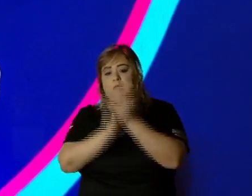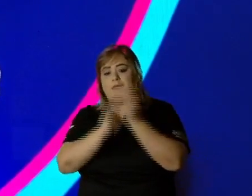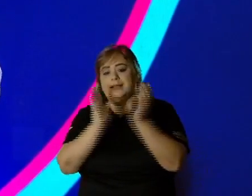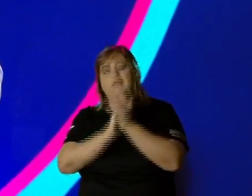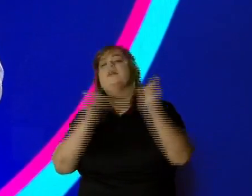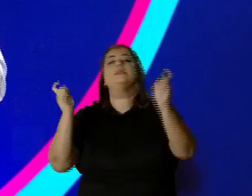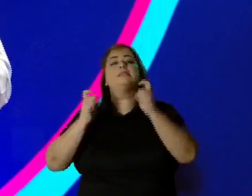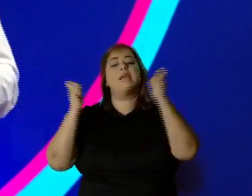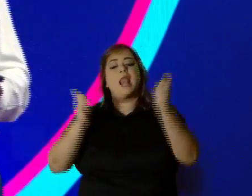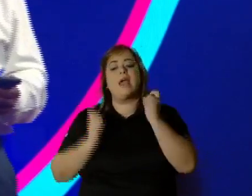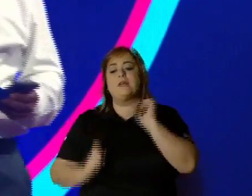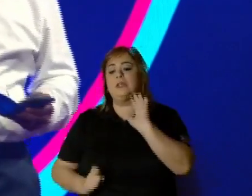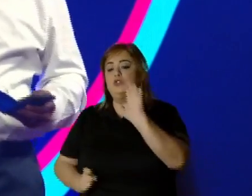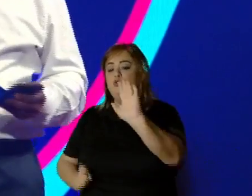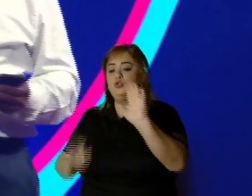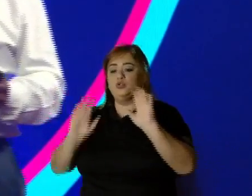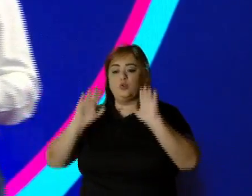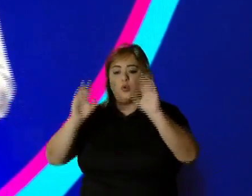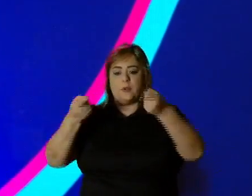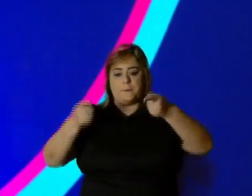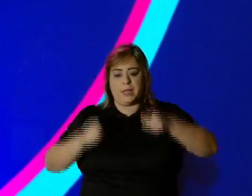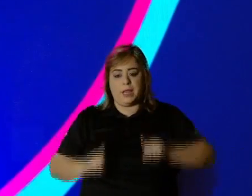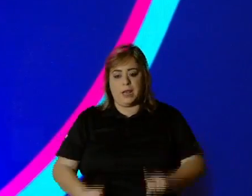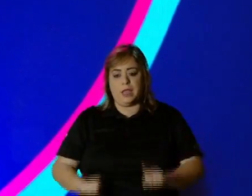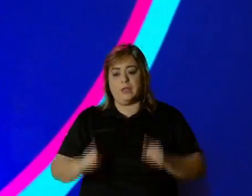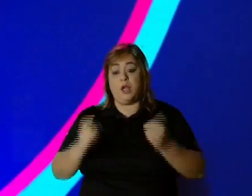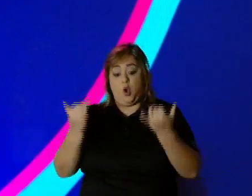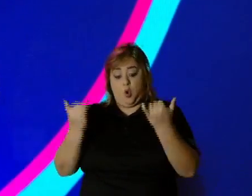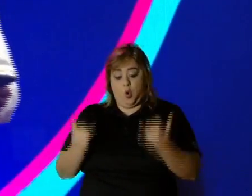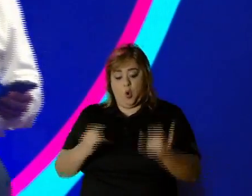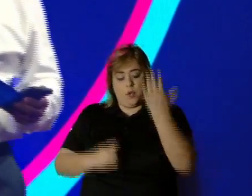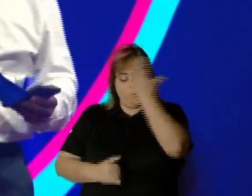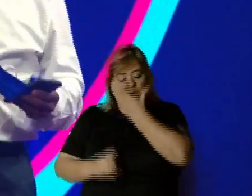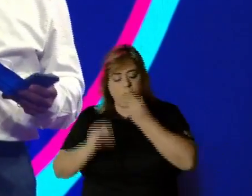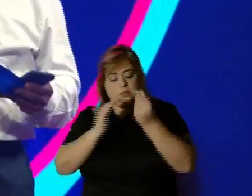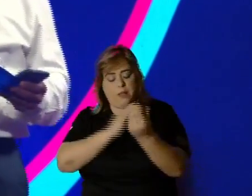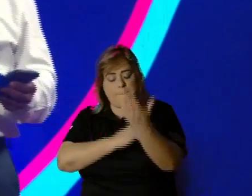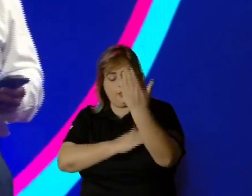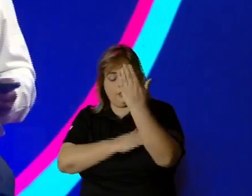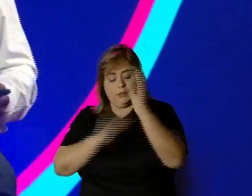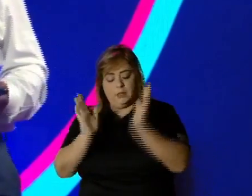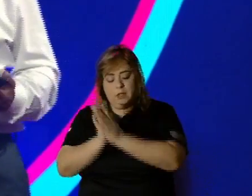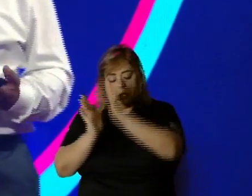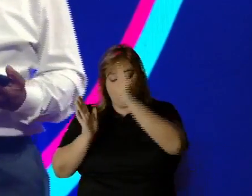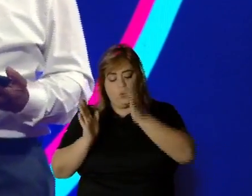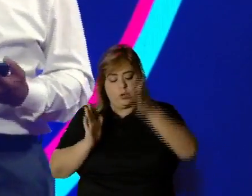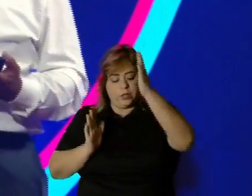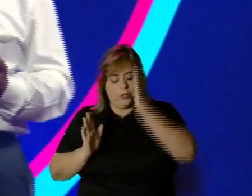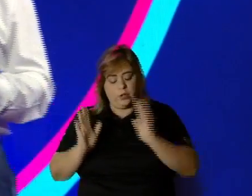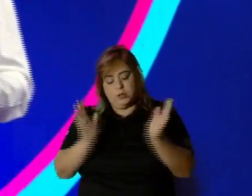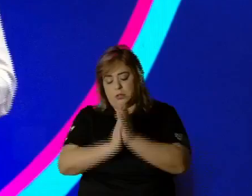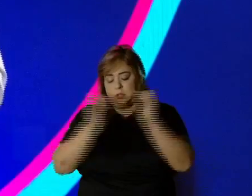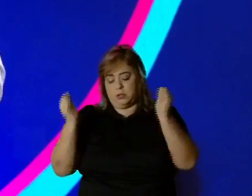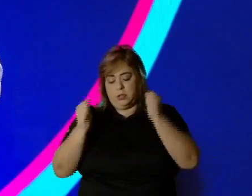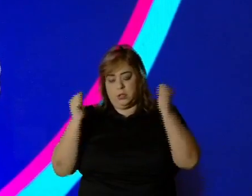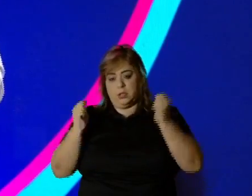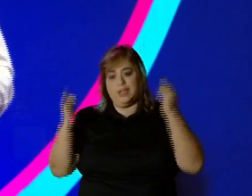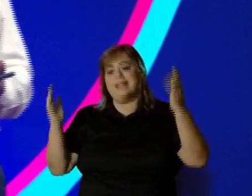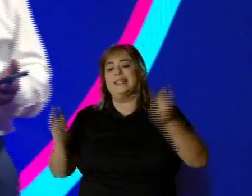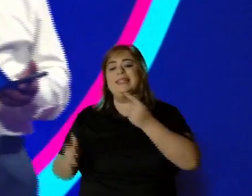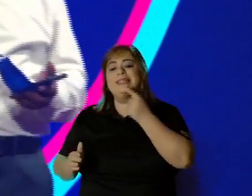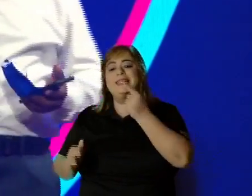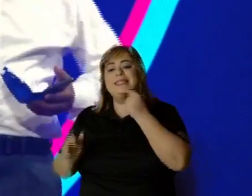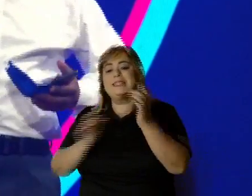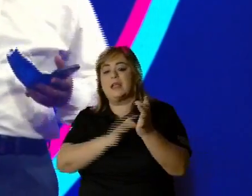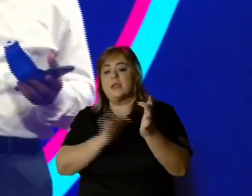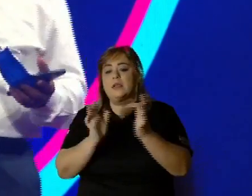tu milagro, celebra tu milagro en esta hermosa mañana. Oh, gloria al Señor, aleluya. Oh, porque dice la Escritura